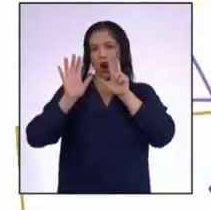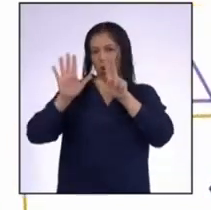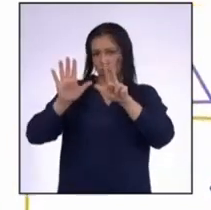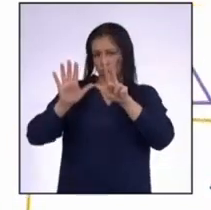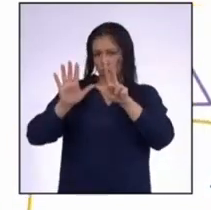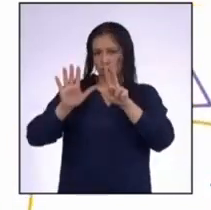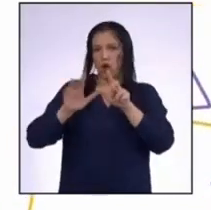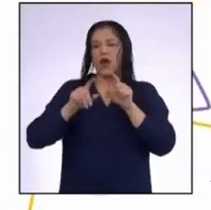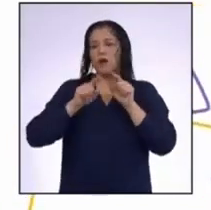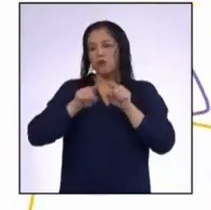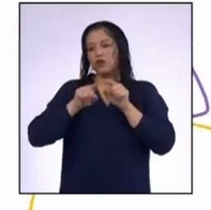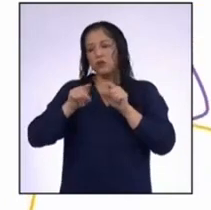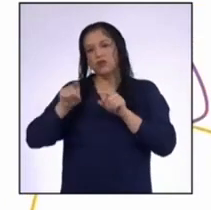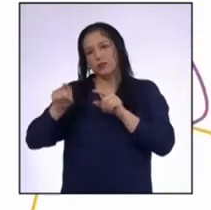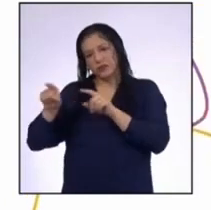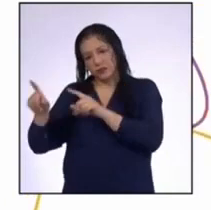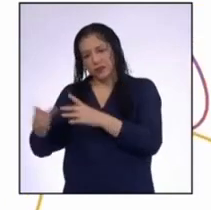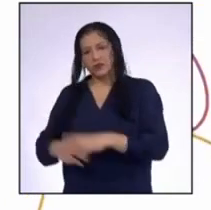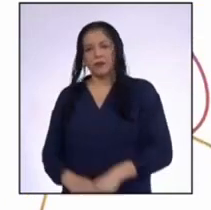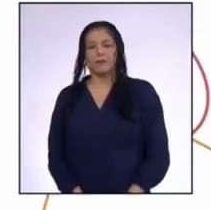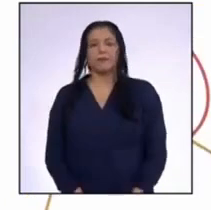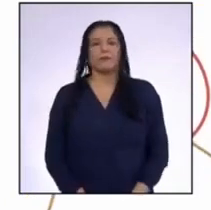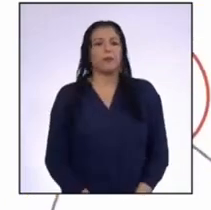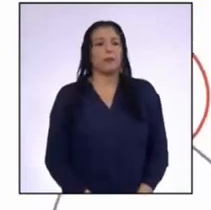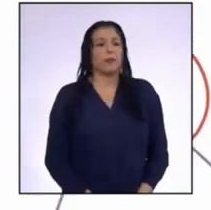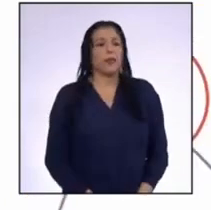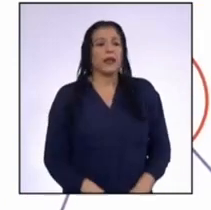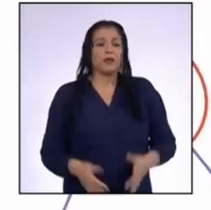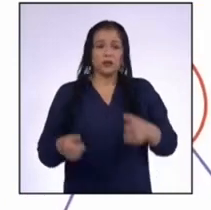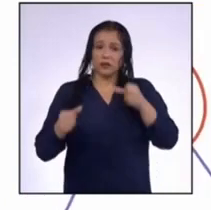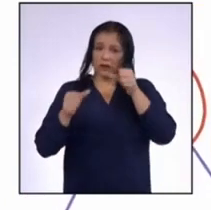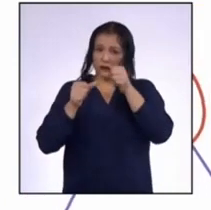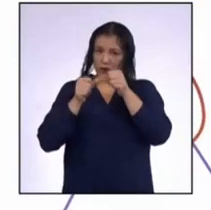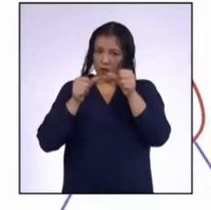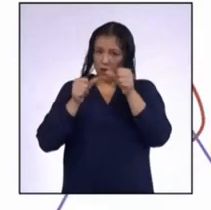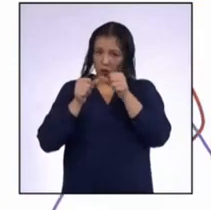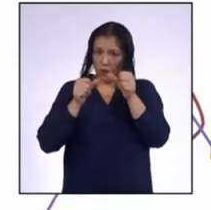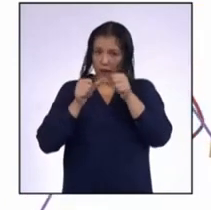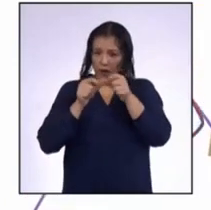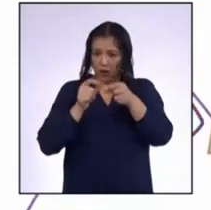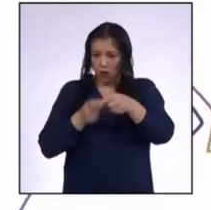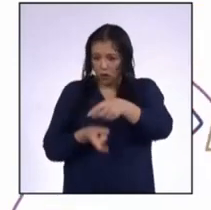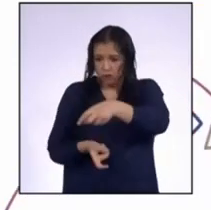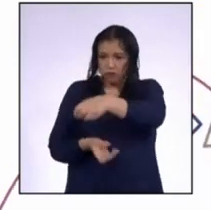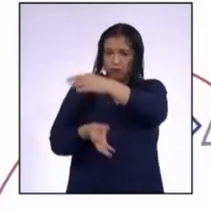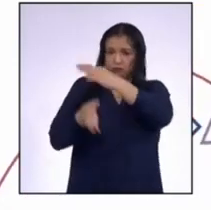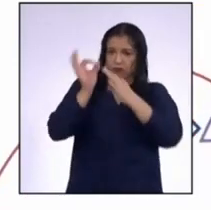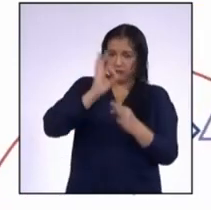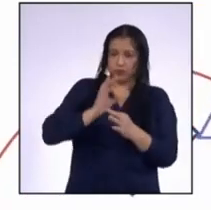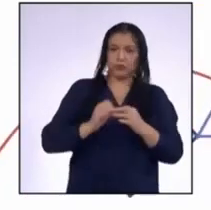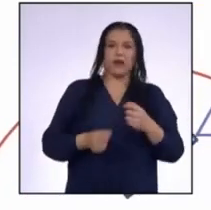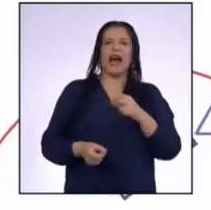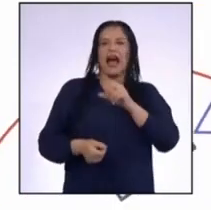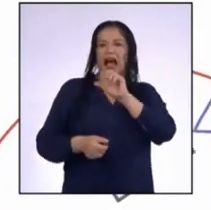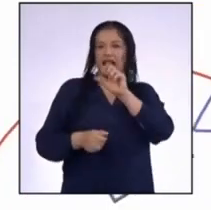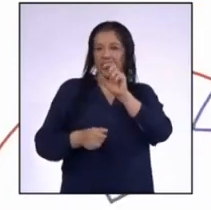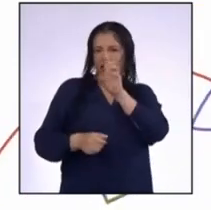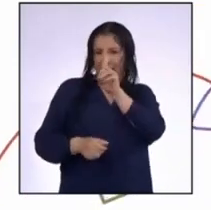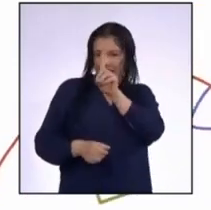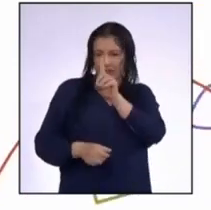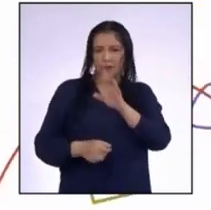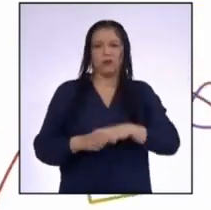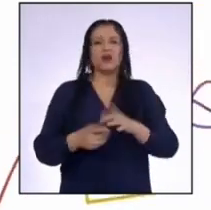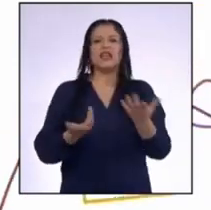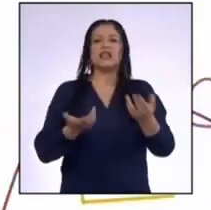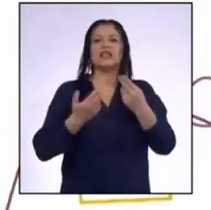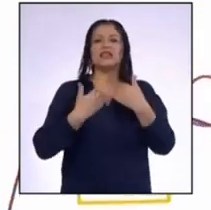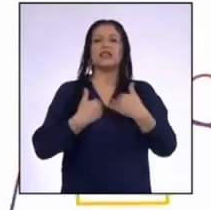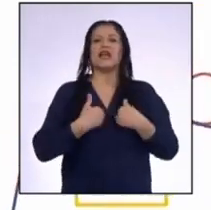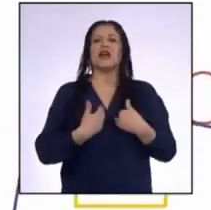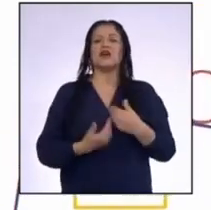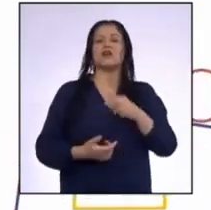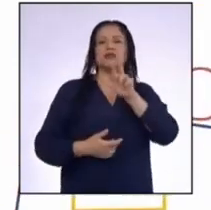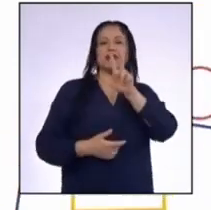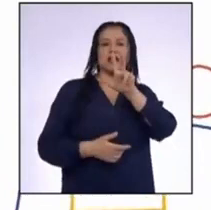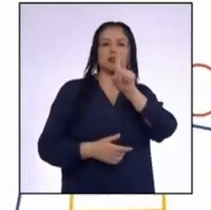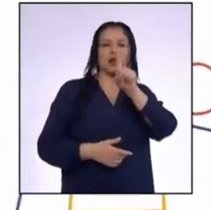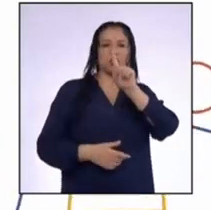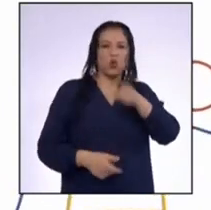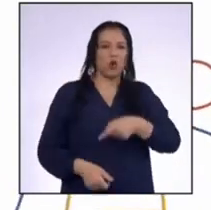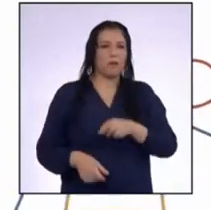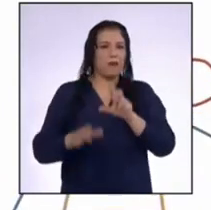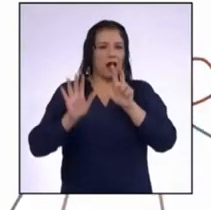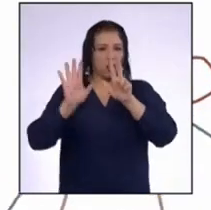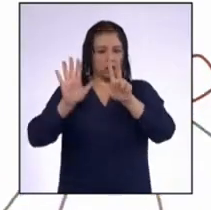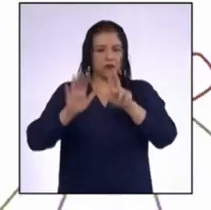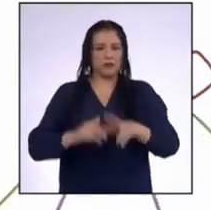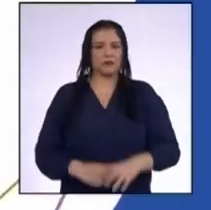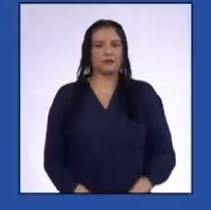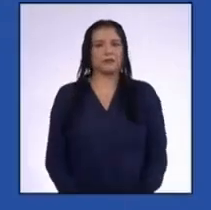ilimitada cantidad de decimales. Este número decimal lo redondeo al décimo y obtengo como resultado 31 enteros 8